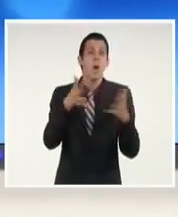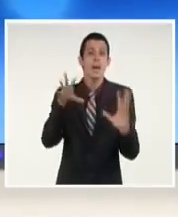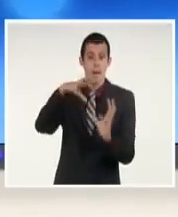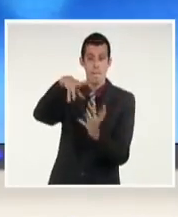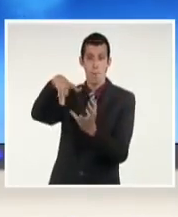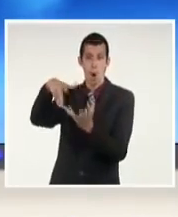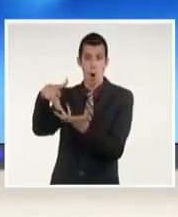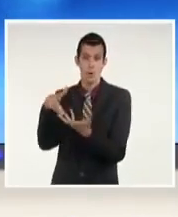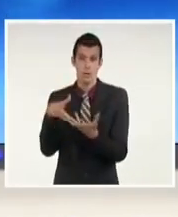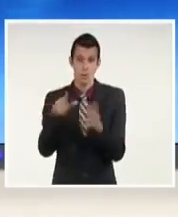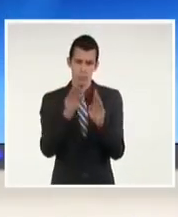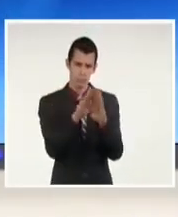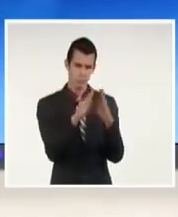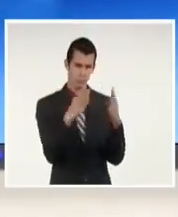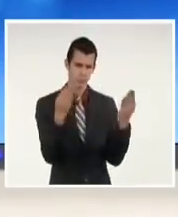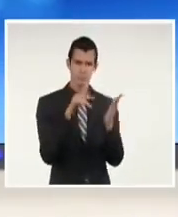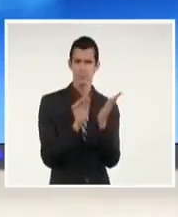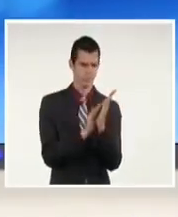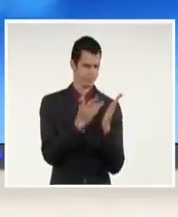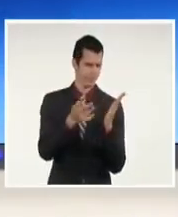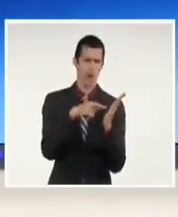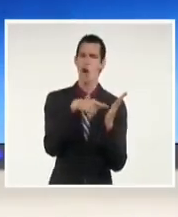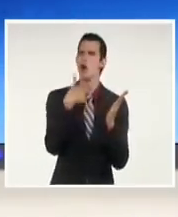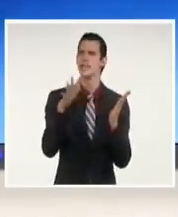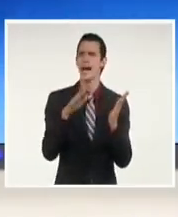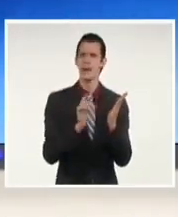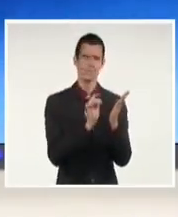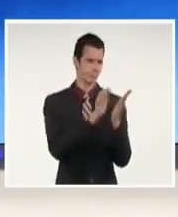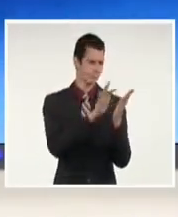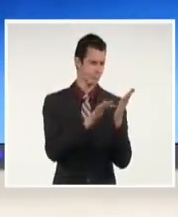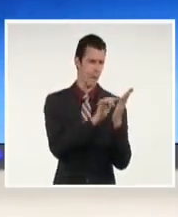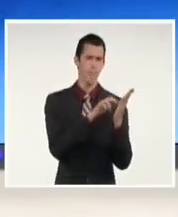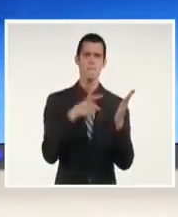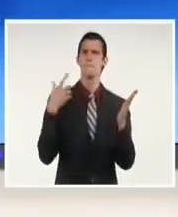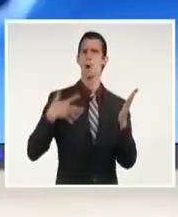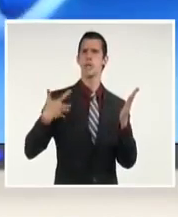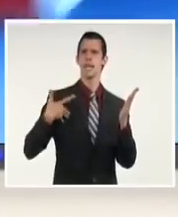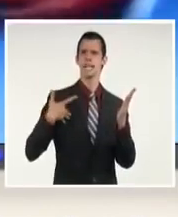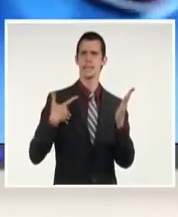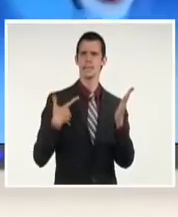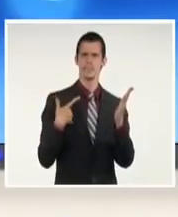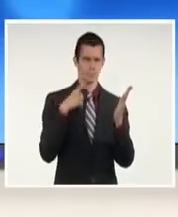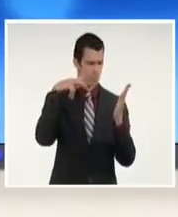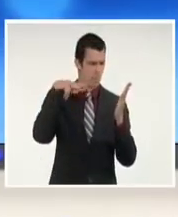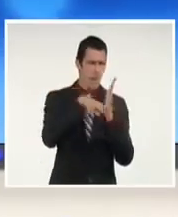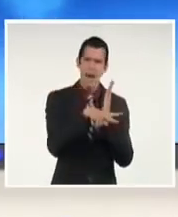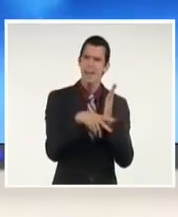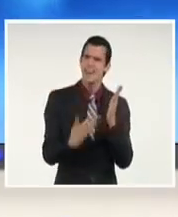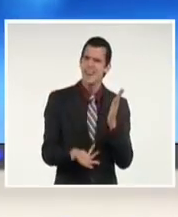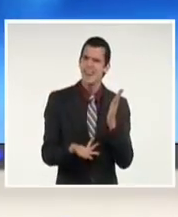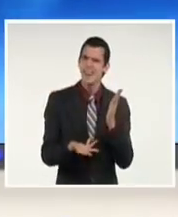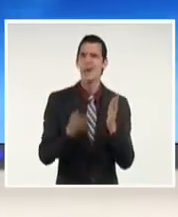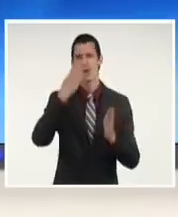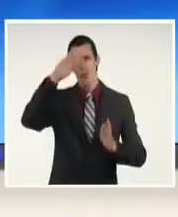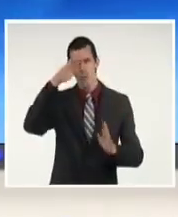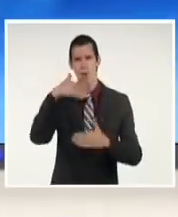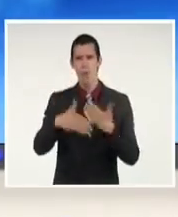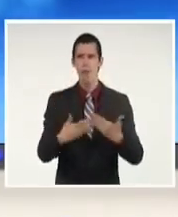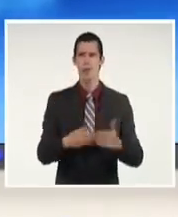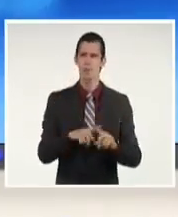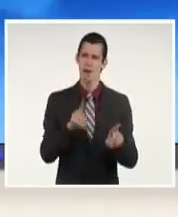pregunta es, ¿en Cuba hay manifestaciones en este momento? O vamos a decirlo de otra manera, ¿Cuba es el único país en el mundo donde